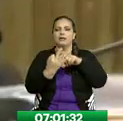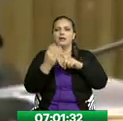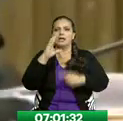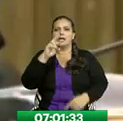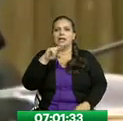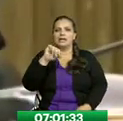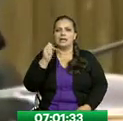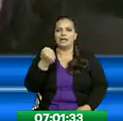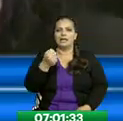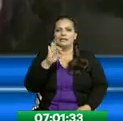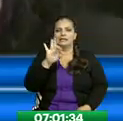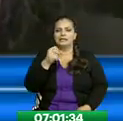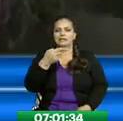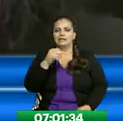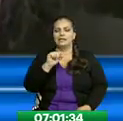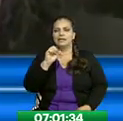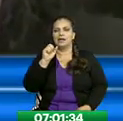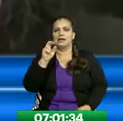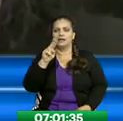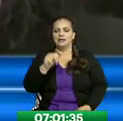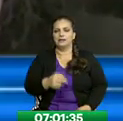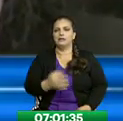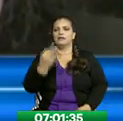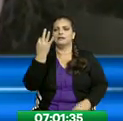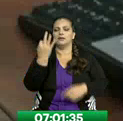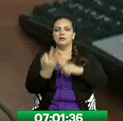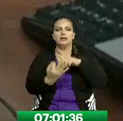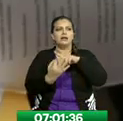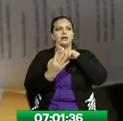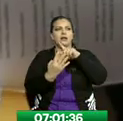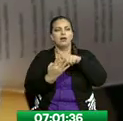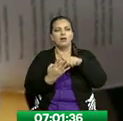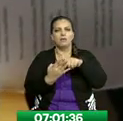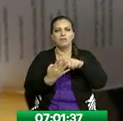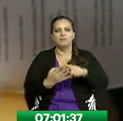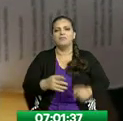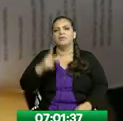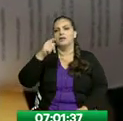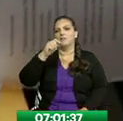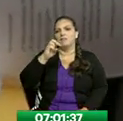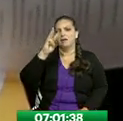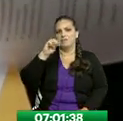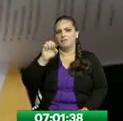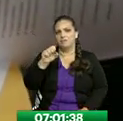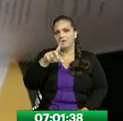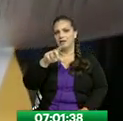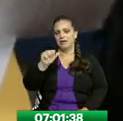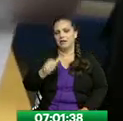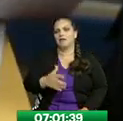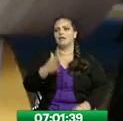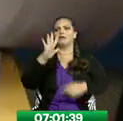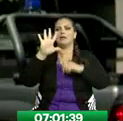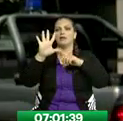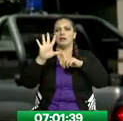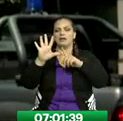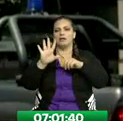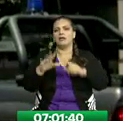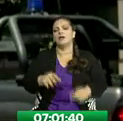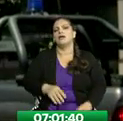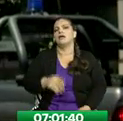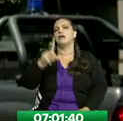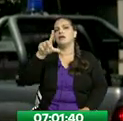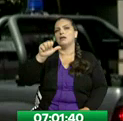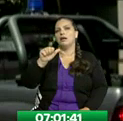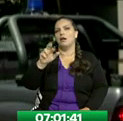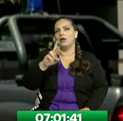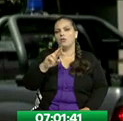constitucional Pamela Martínez, quien se desempeñaba como su asesora Laura Terán. Las dos han decidido colaborar con la justicia.